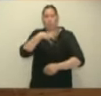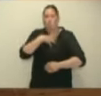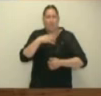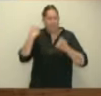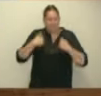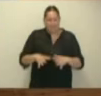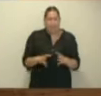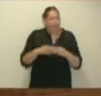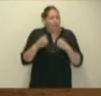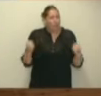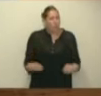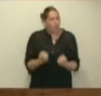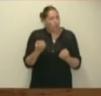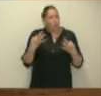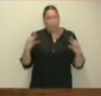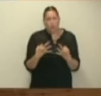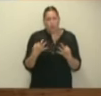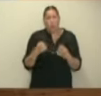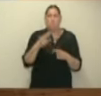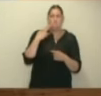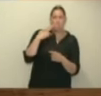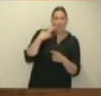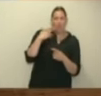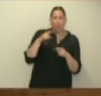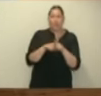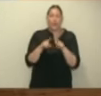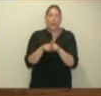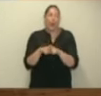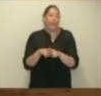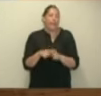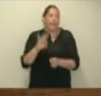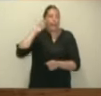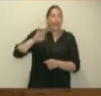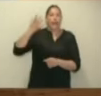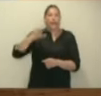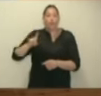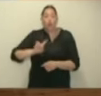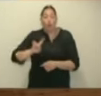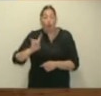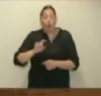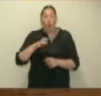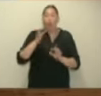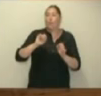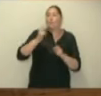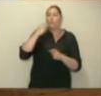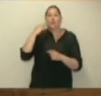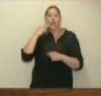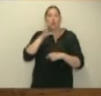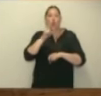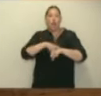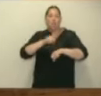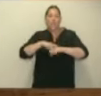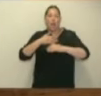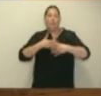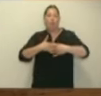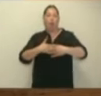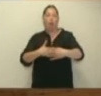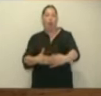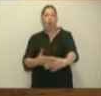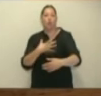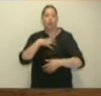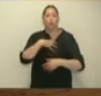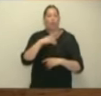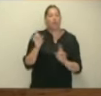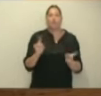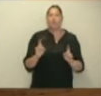este no es un temor infundado, no es ningún temor infundado el que el transcurso del tiempo haga imposible que se pueda acometer en el ámbito de esta legislatura, en el marco